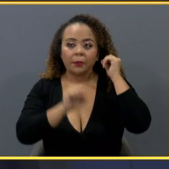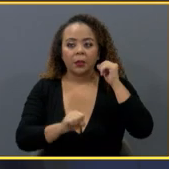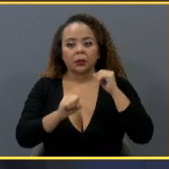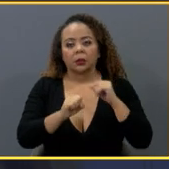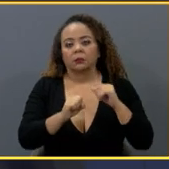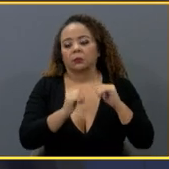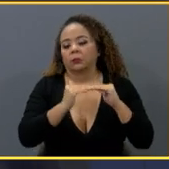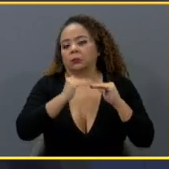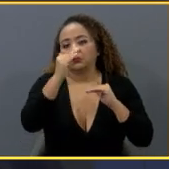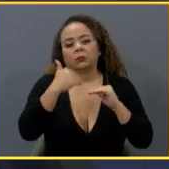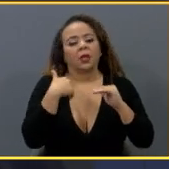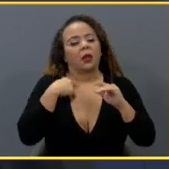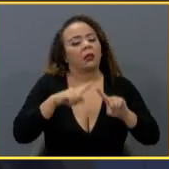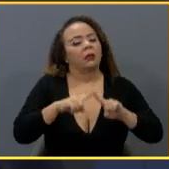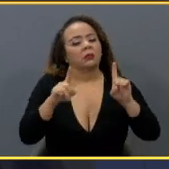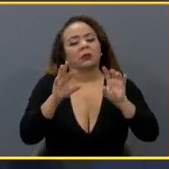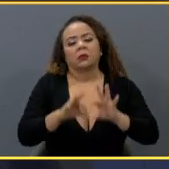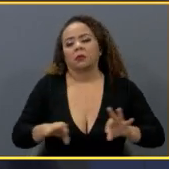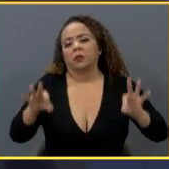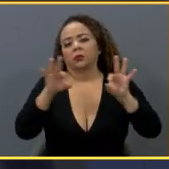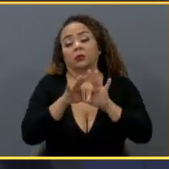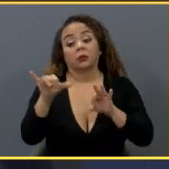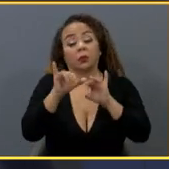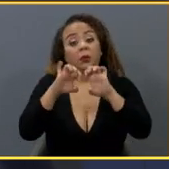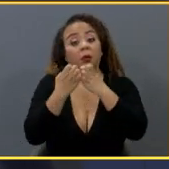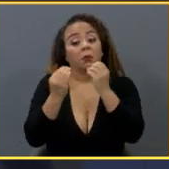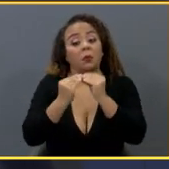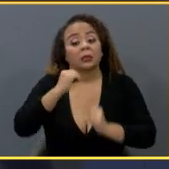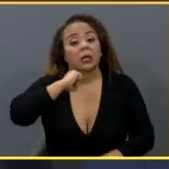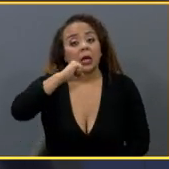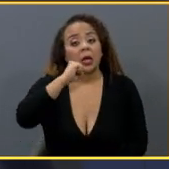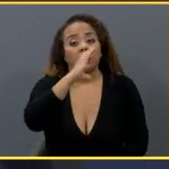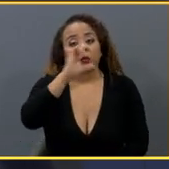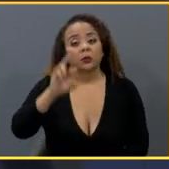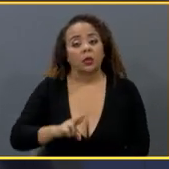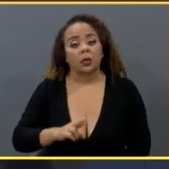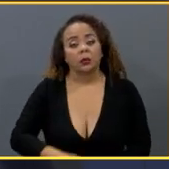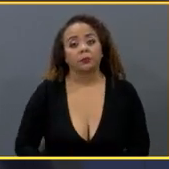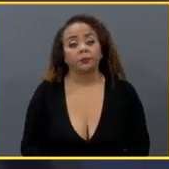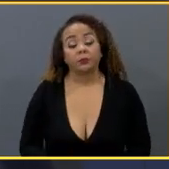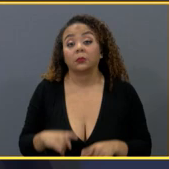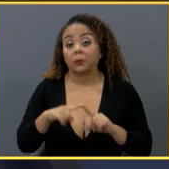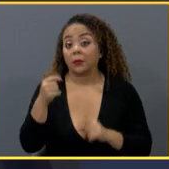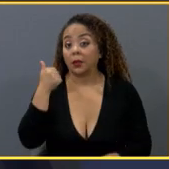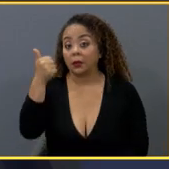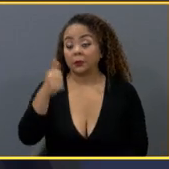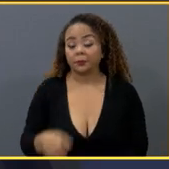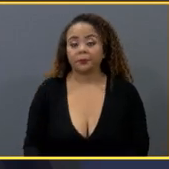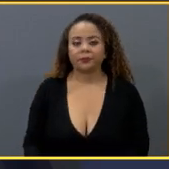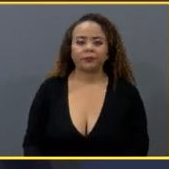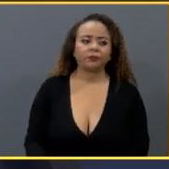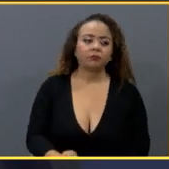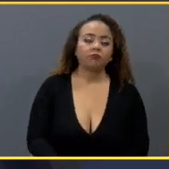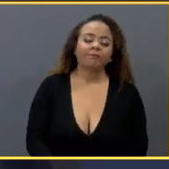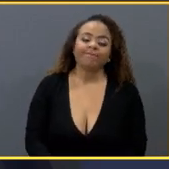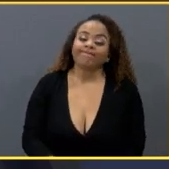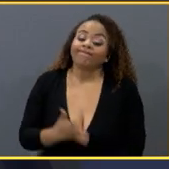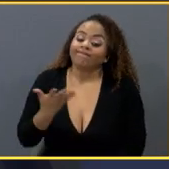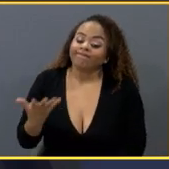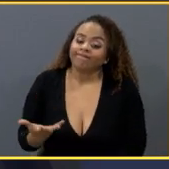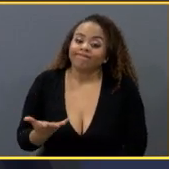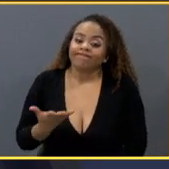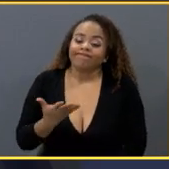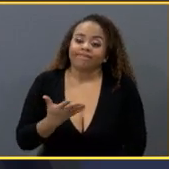ya mantiene una distancia importante como el equipo más ganador de Costa Rica, pero la Liga ha cedido en la parte